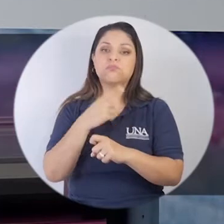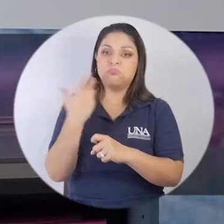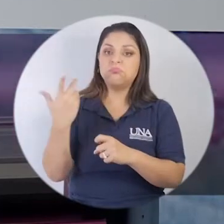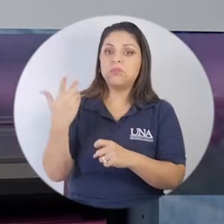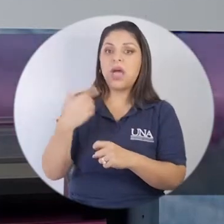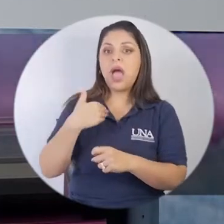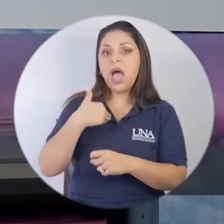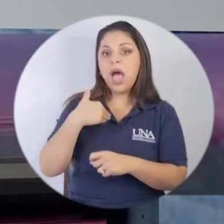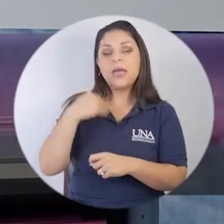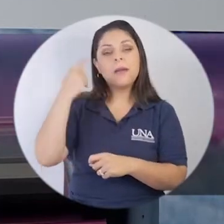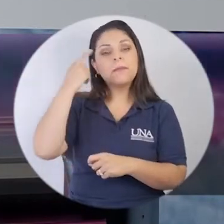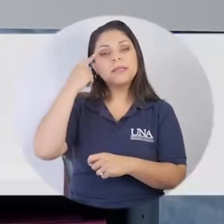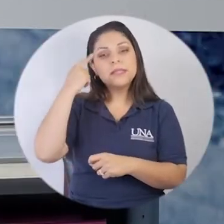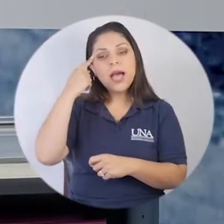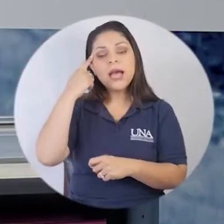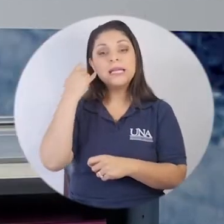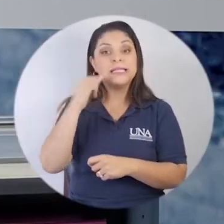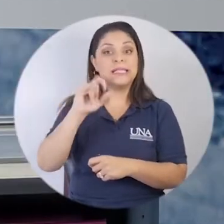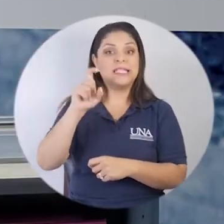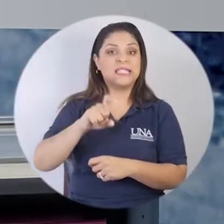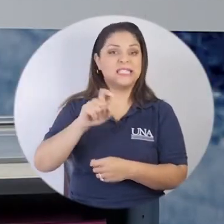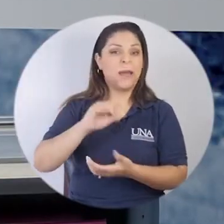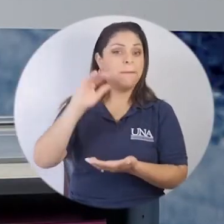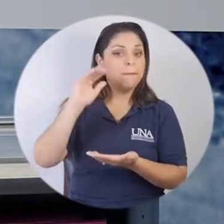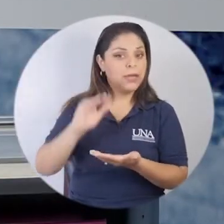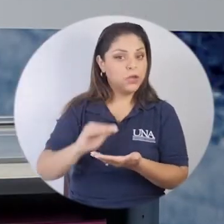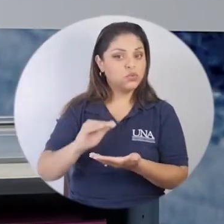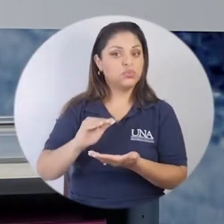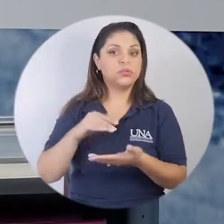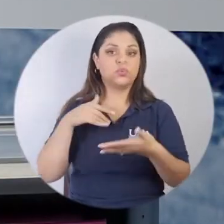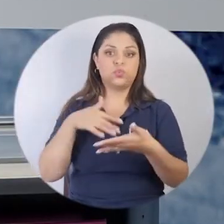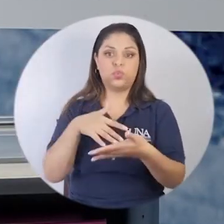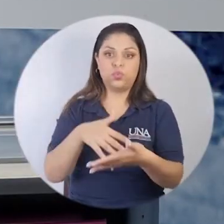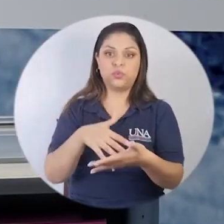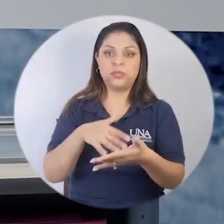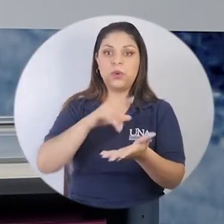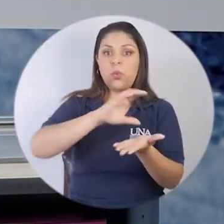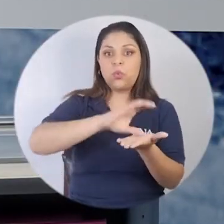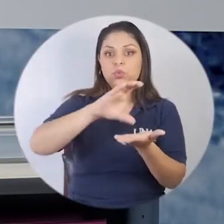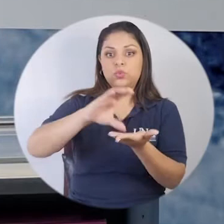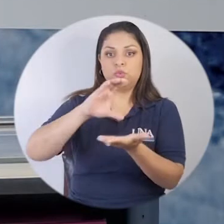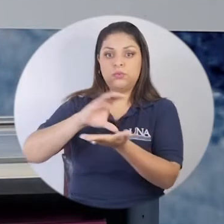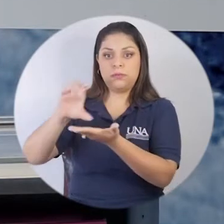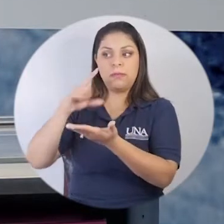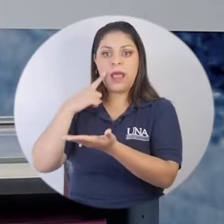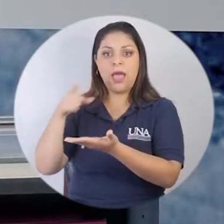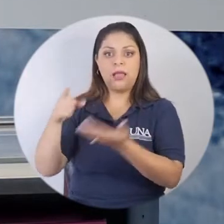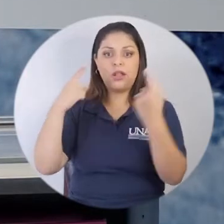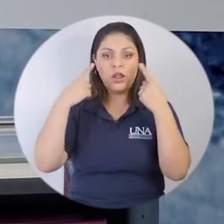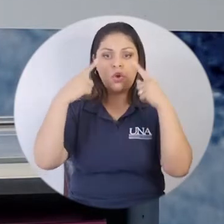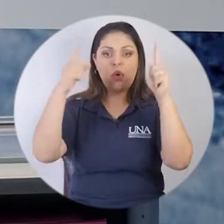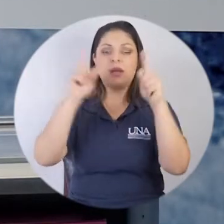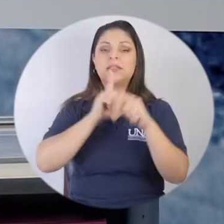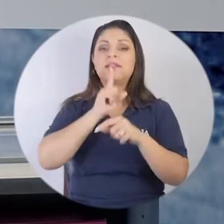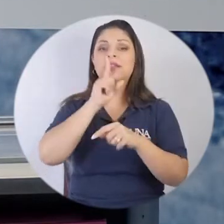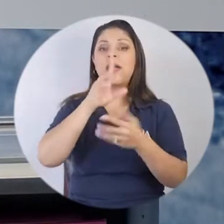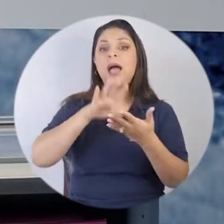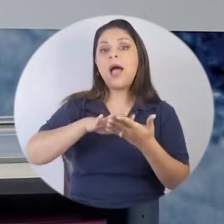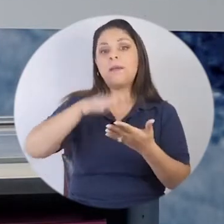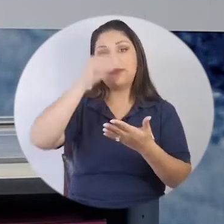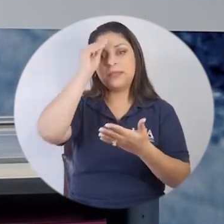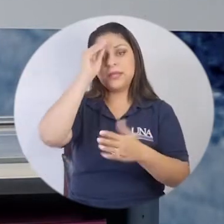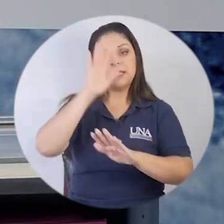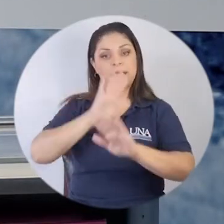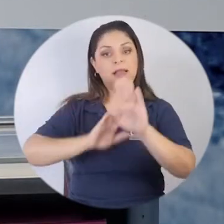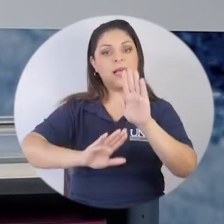bastante complicado y entonces inclusive hay que valorar si se requiere bajar la carga académica para que ese estudiante logre realmente aprender